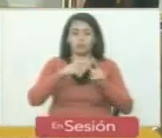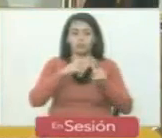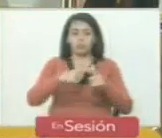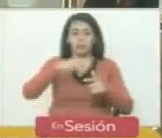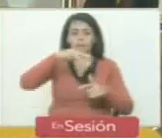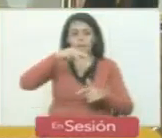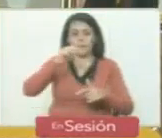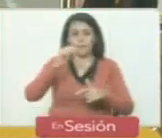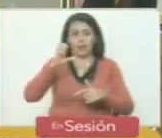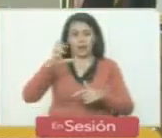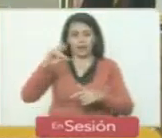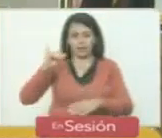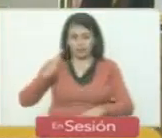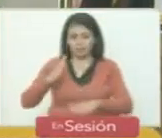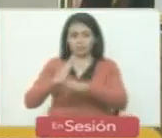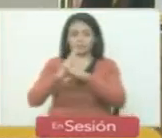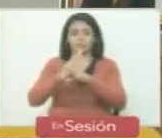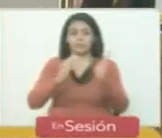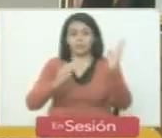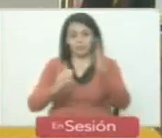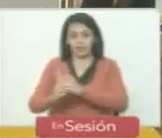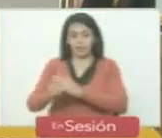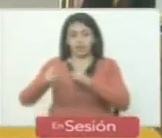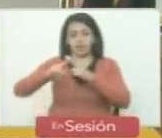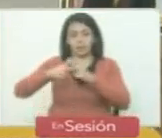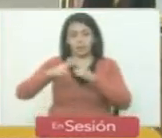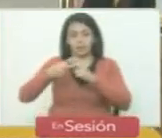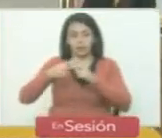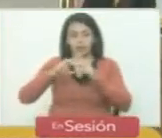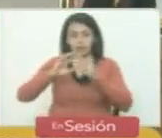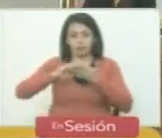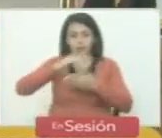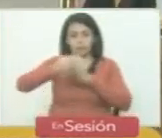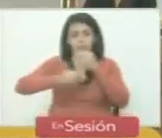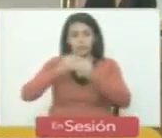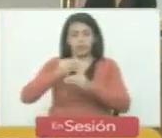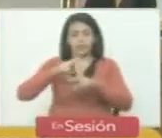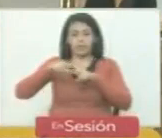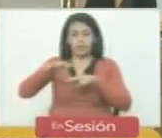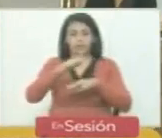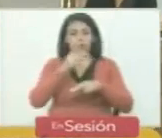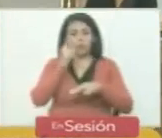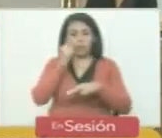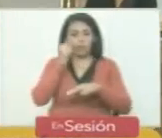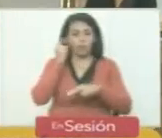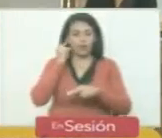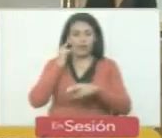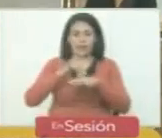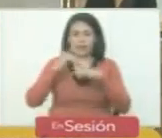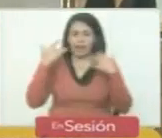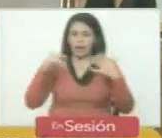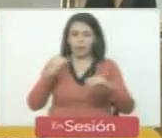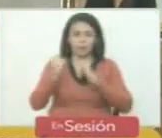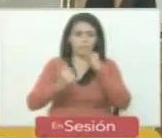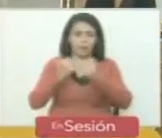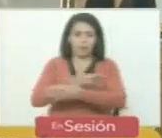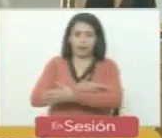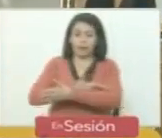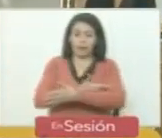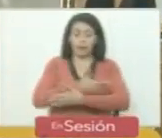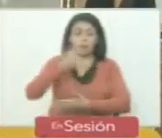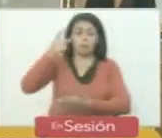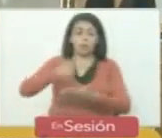Macri impidió que llegaran los repuestos de las incubadoras para nuestras niñas y nuestros niños en terapia intensiva. ¡Lo